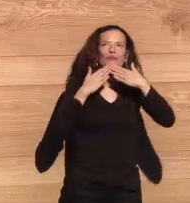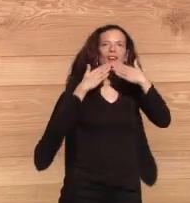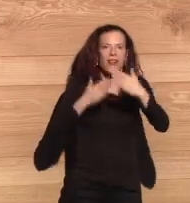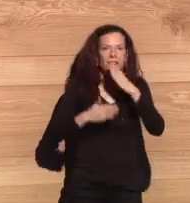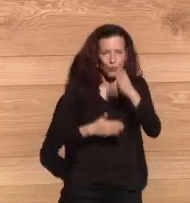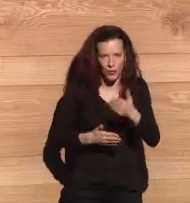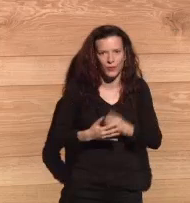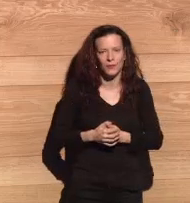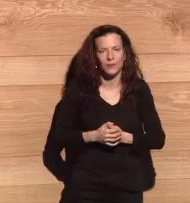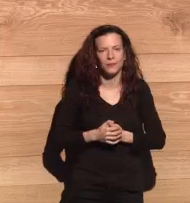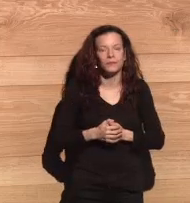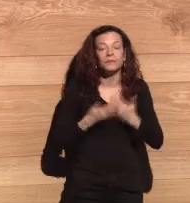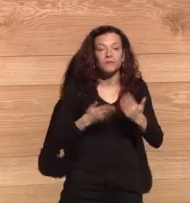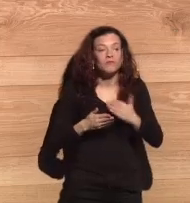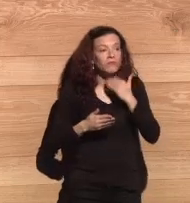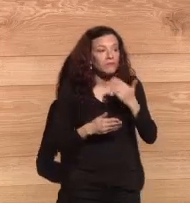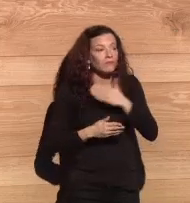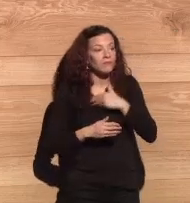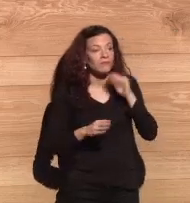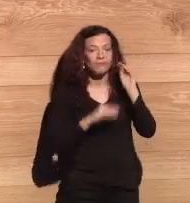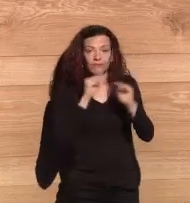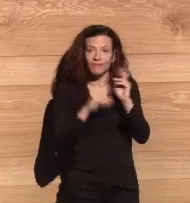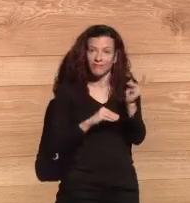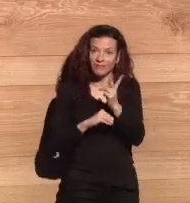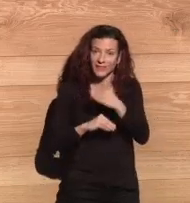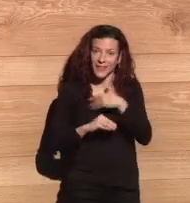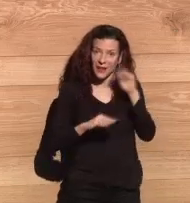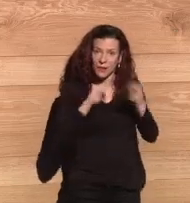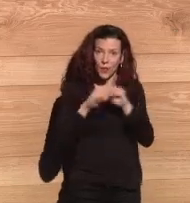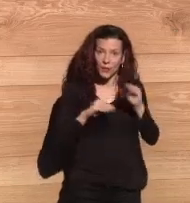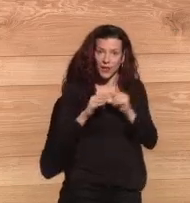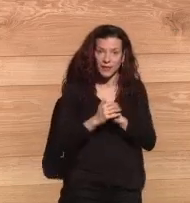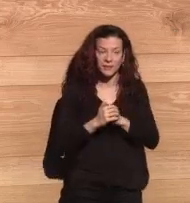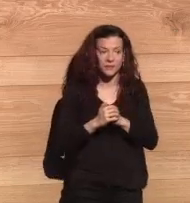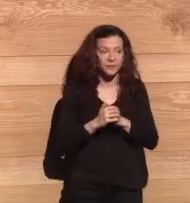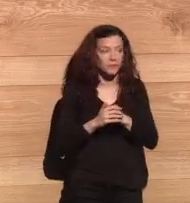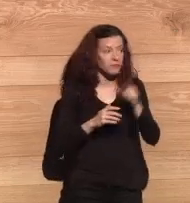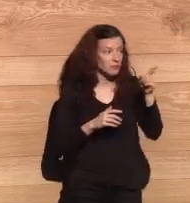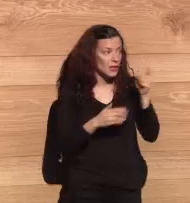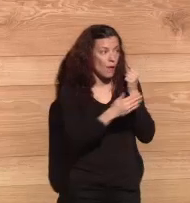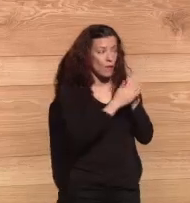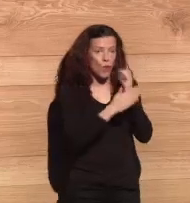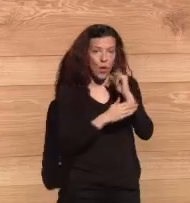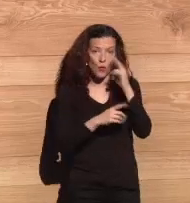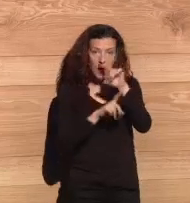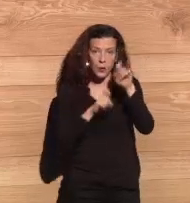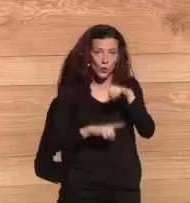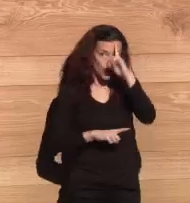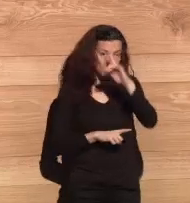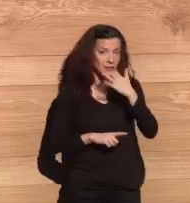eso. ¿Alguna pregunta para ellas? Tenemos